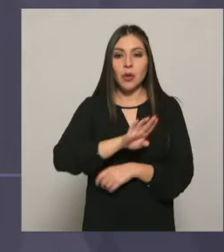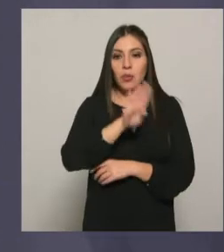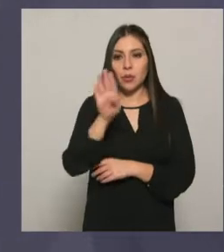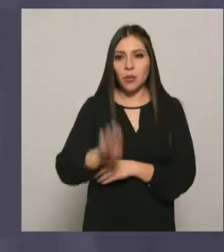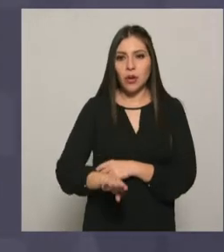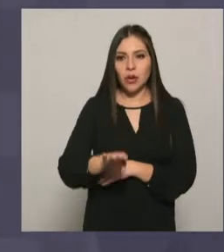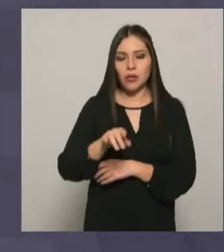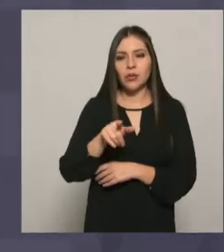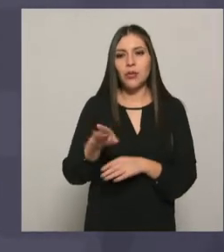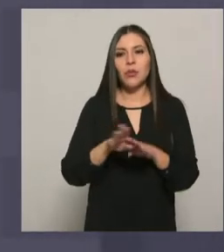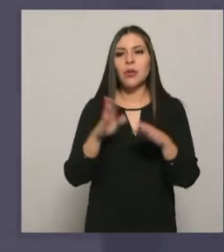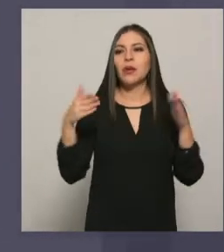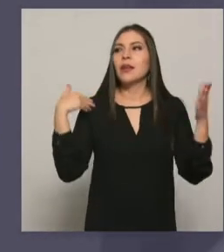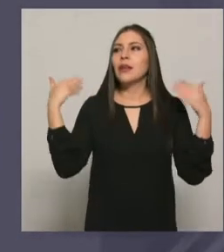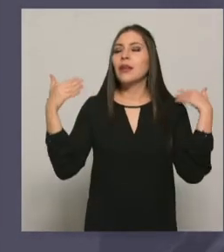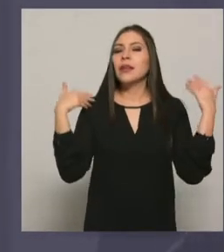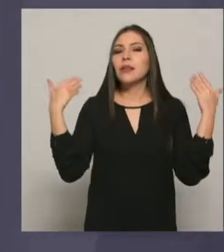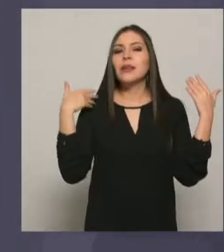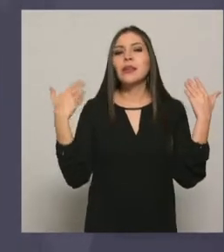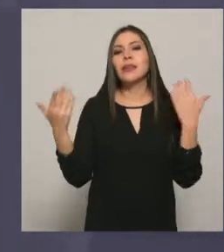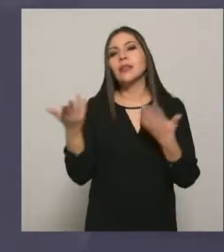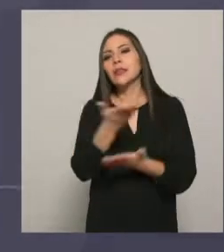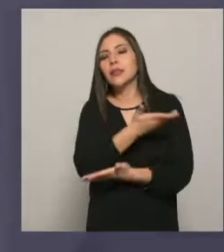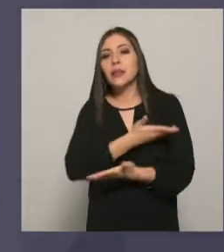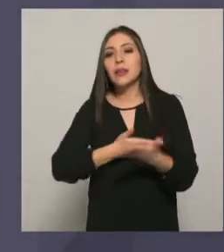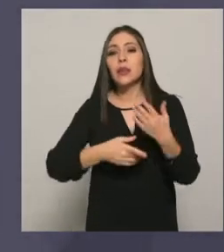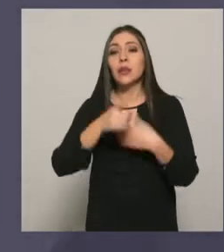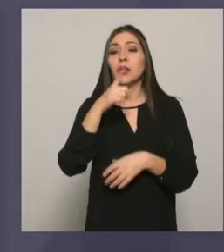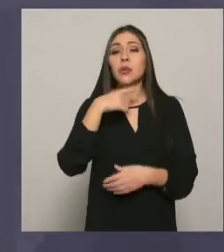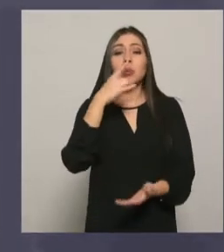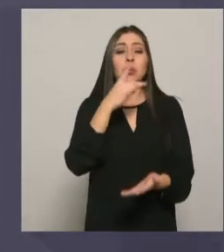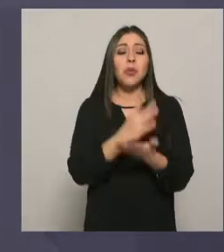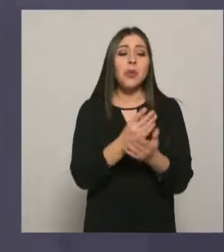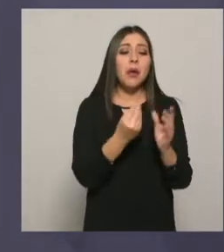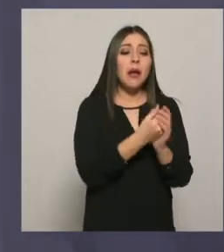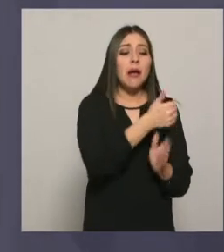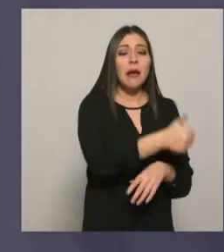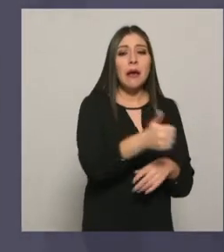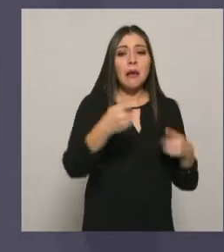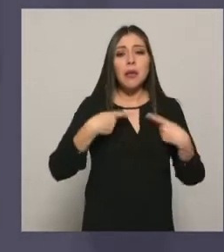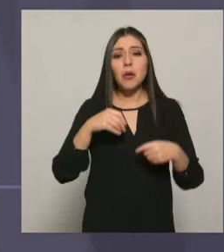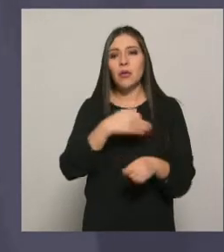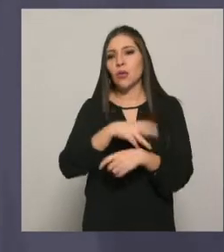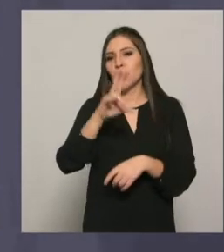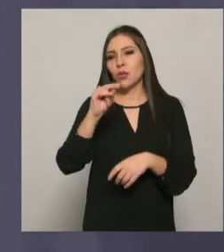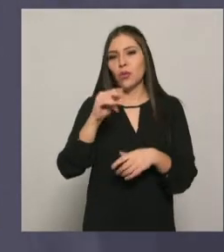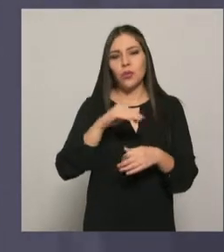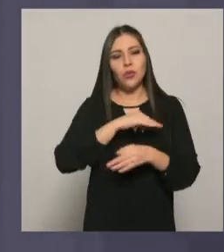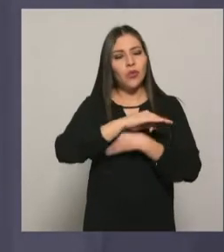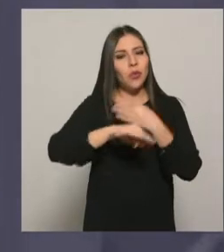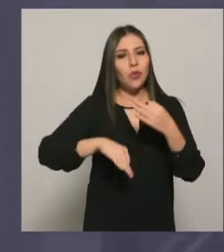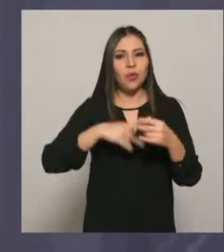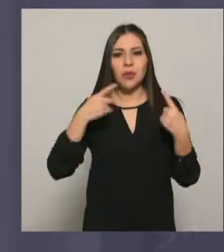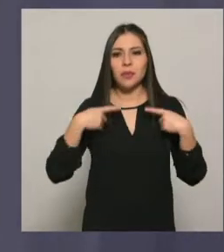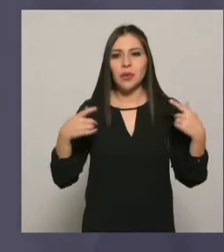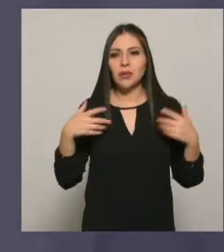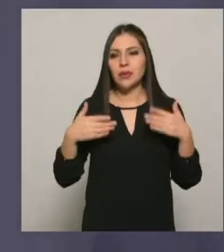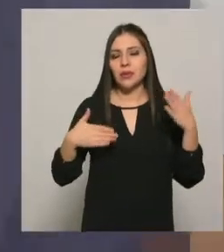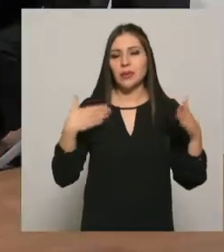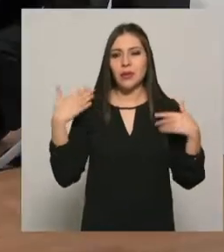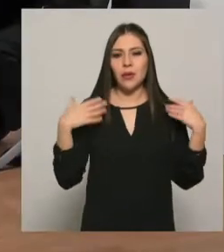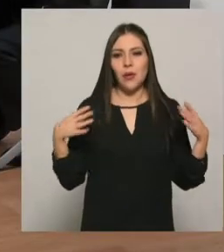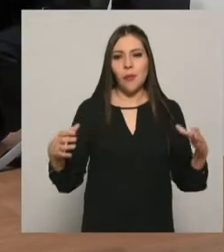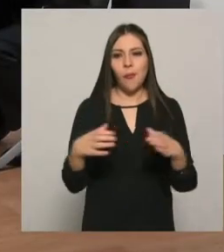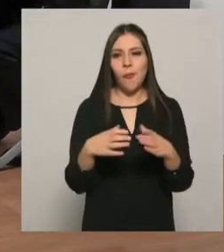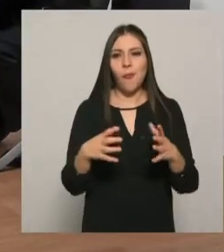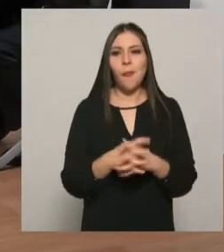una convivencia, ¿no? No solamente es algo personal y familiar, sino es toda una verbena comunitaria. Claro que sí. Ya estamos en la